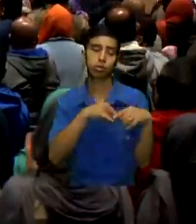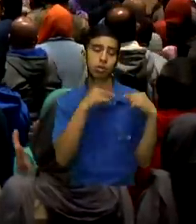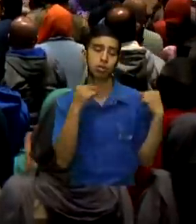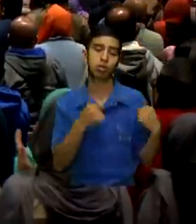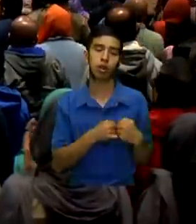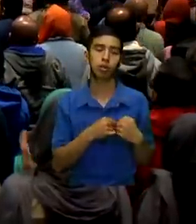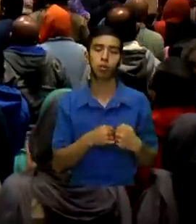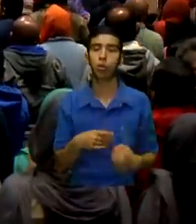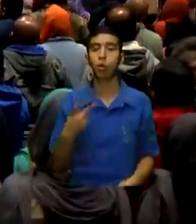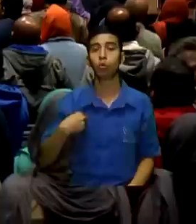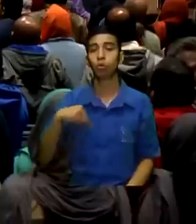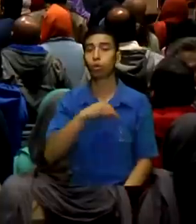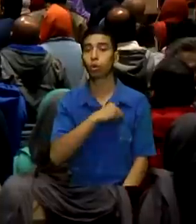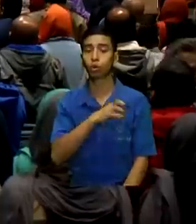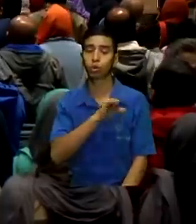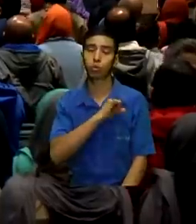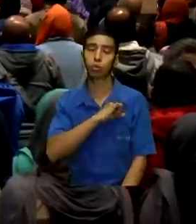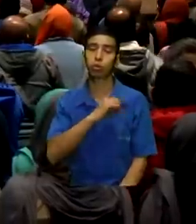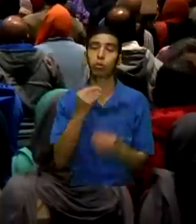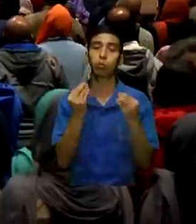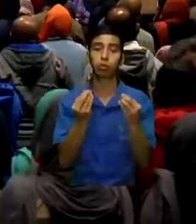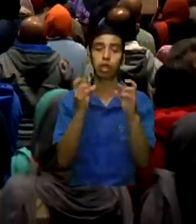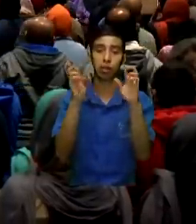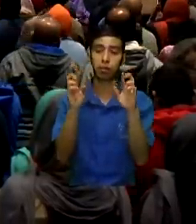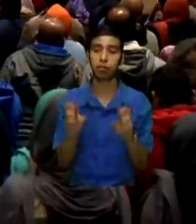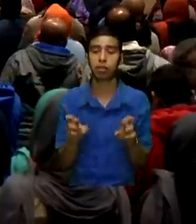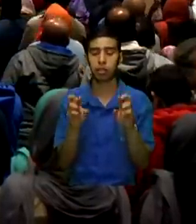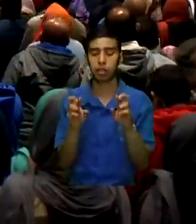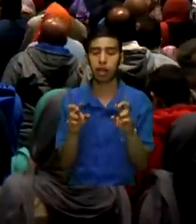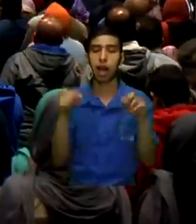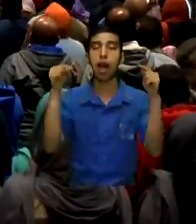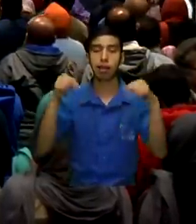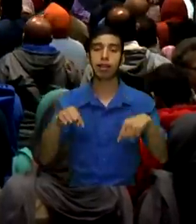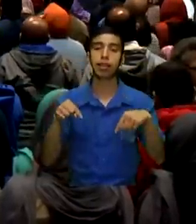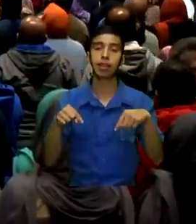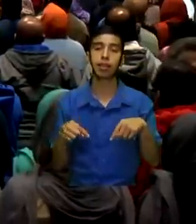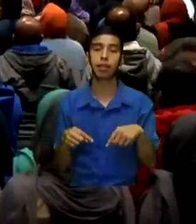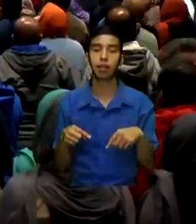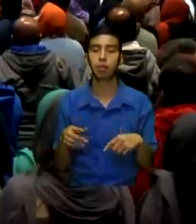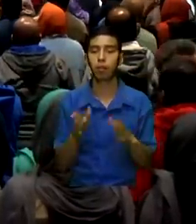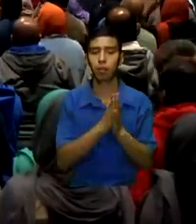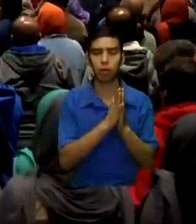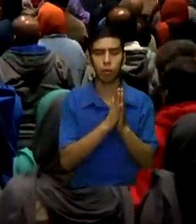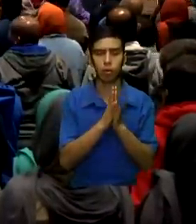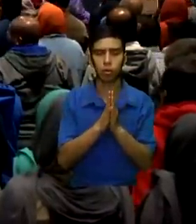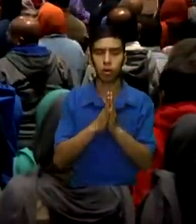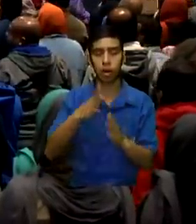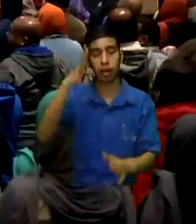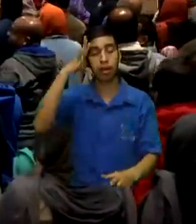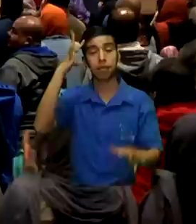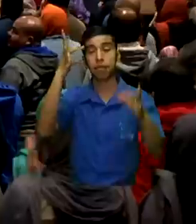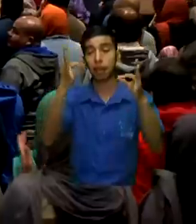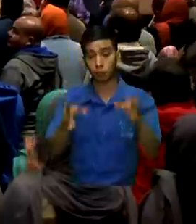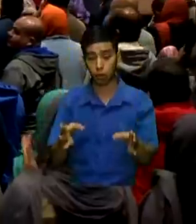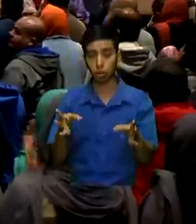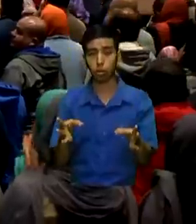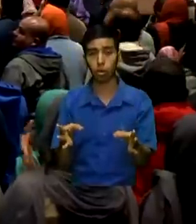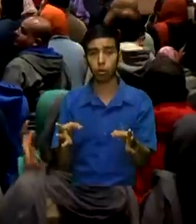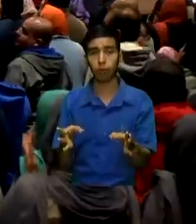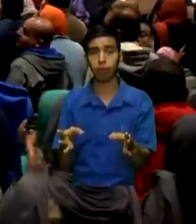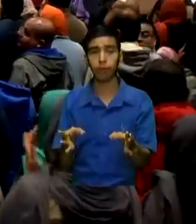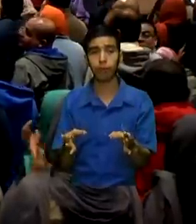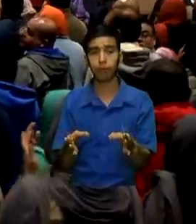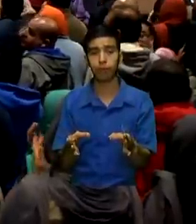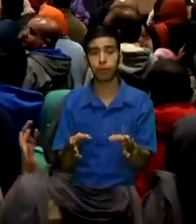Somos muchos los que estamos acá y si nos ponemos de común acuerdo, aquí a mi derecha también viene otra persona, si